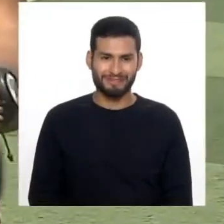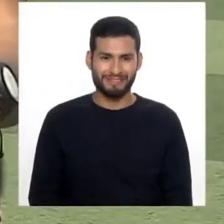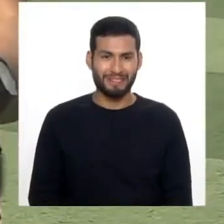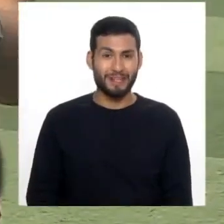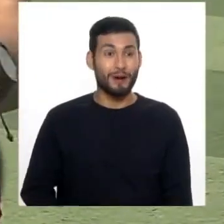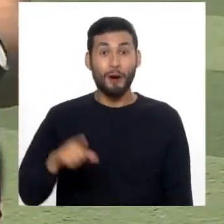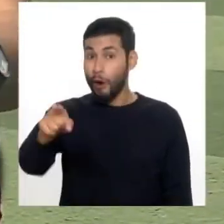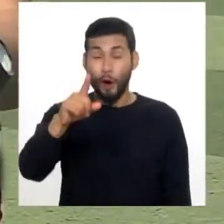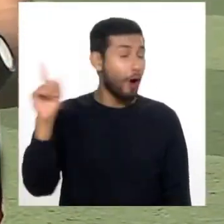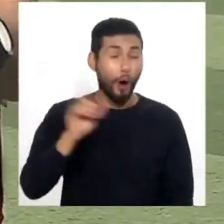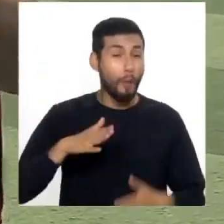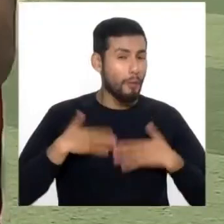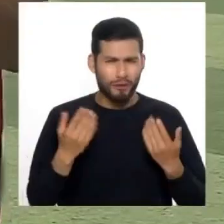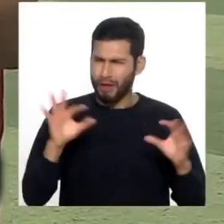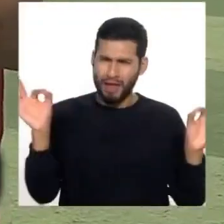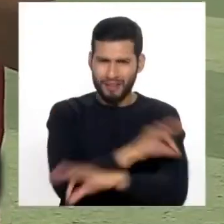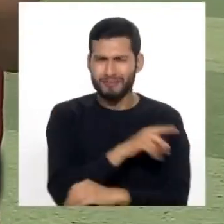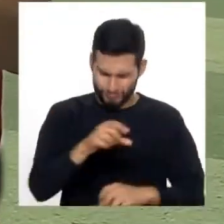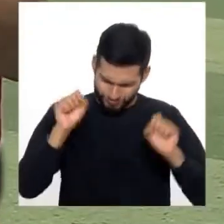¡Nunca digas no puedo!